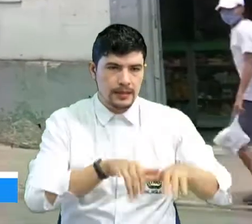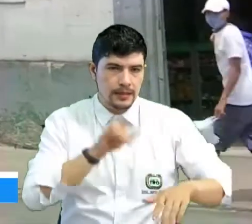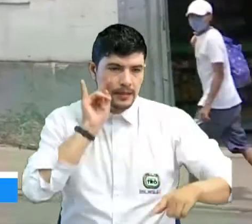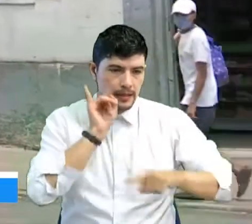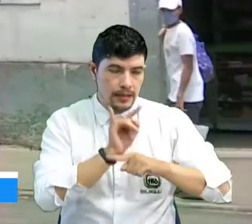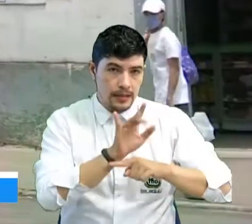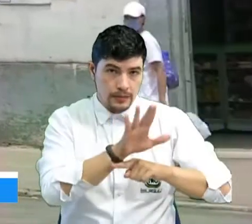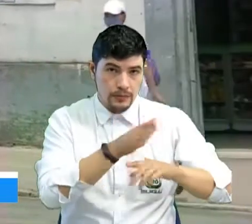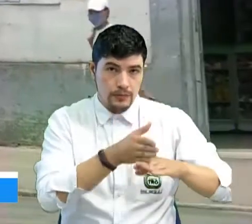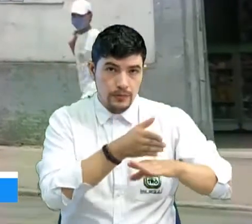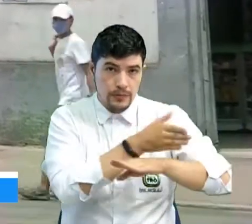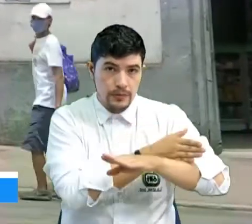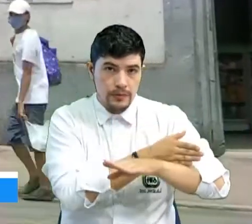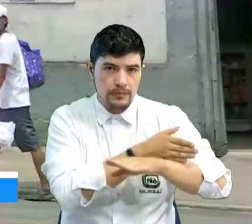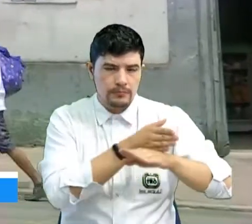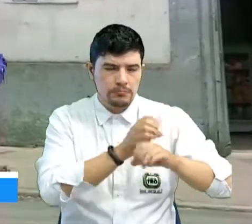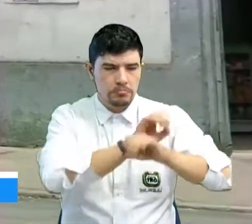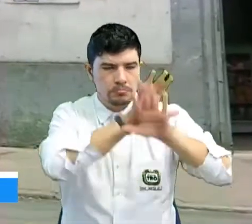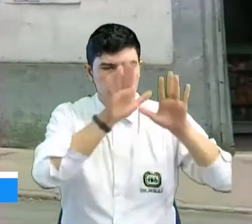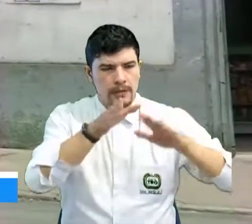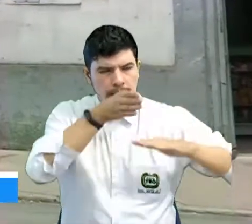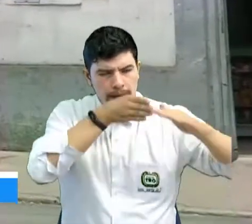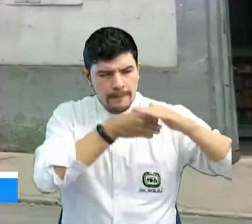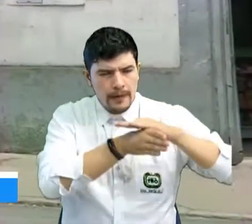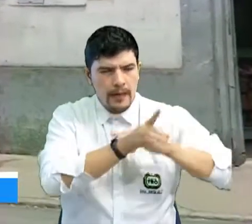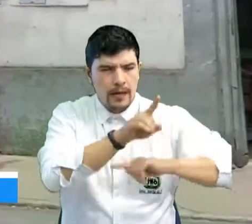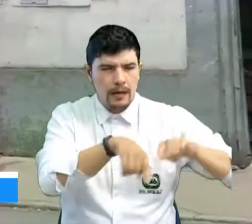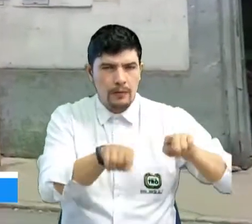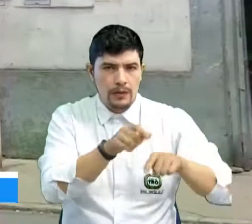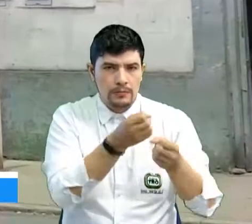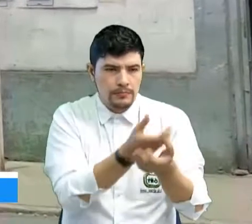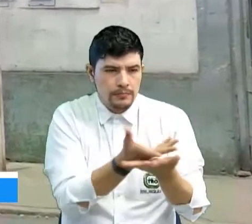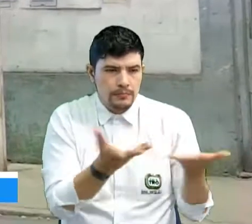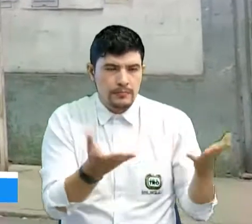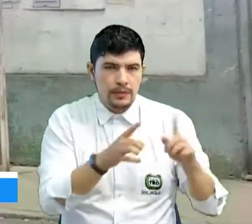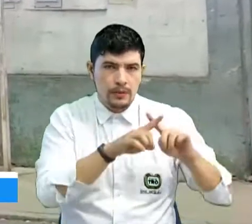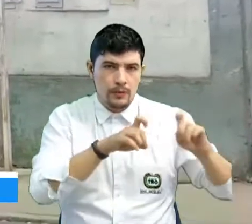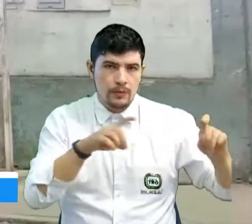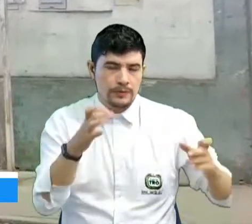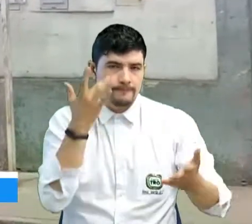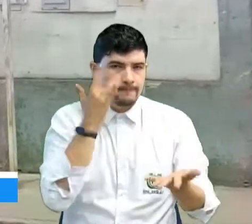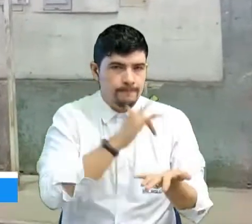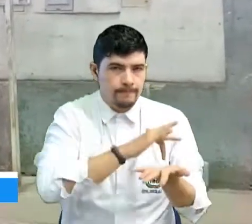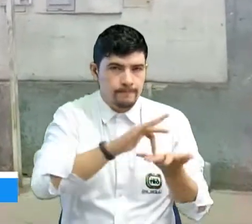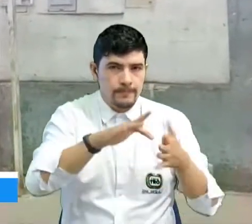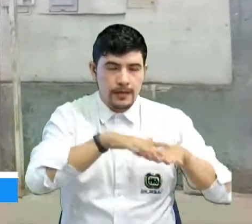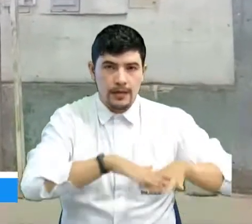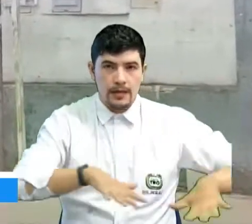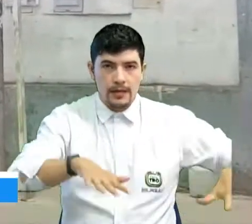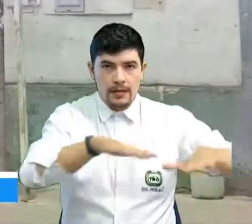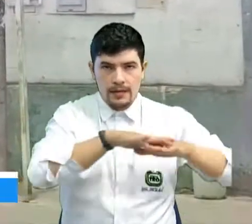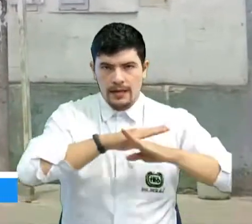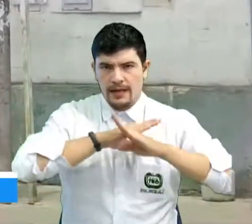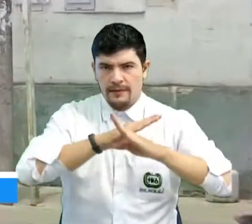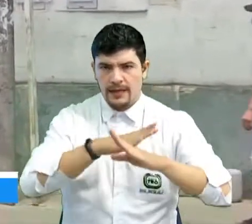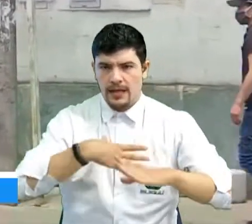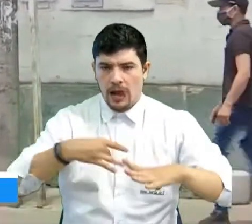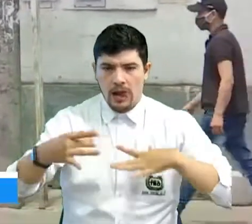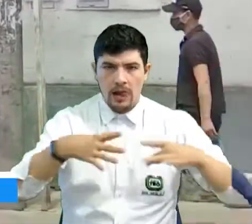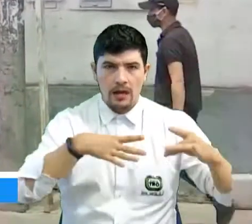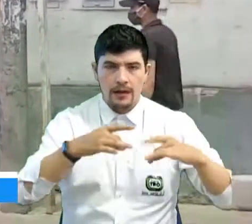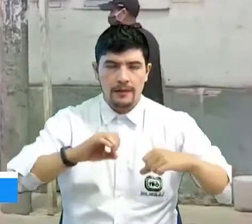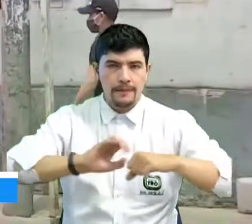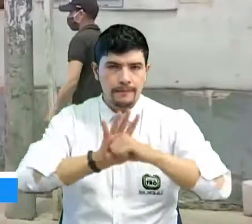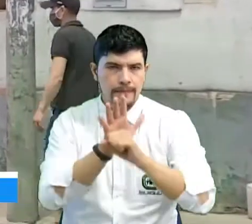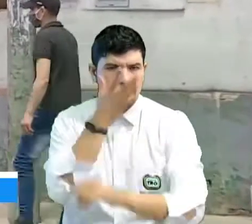Blanca empezaron a coordinar el retiro de algunos productos al interior del centro de acopio para evitar más contaminaciones. ¿Por